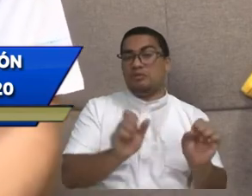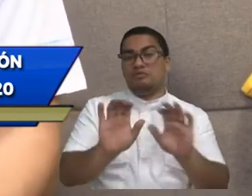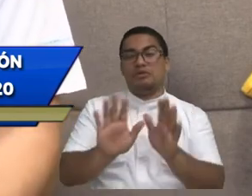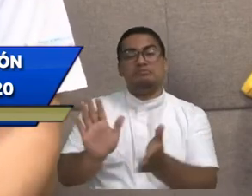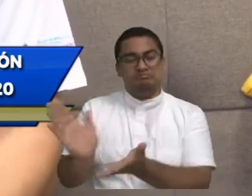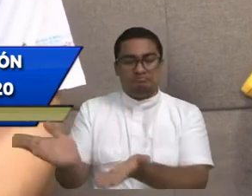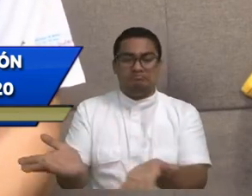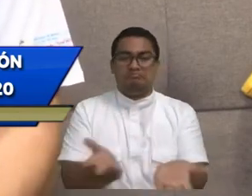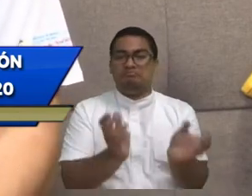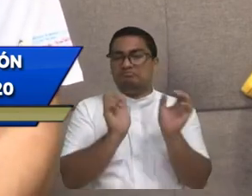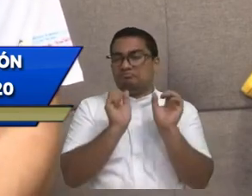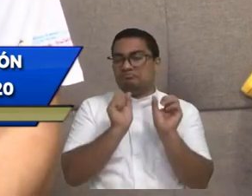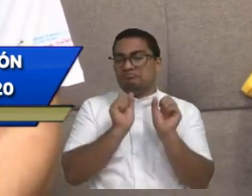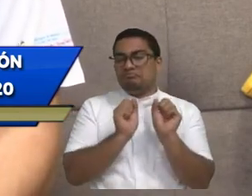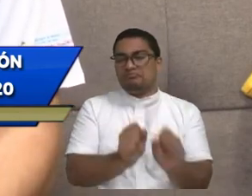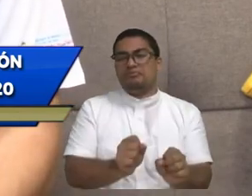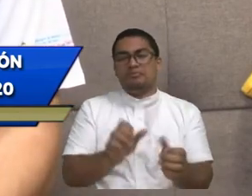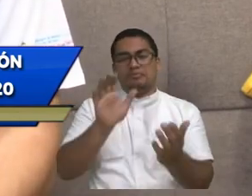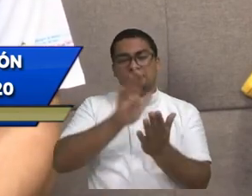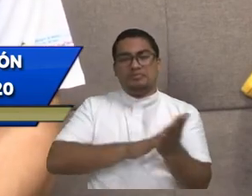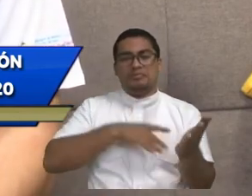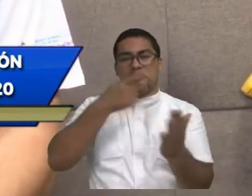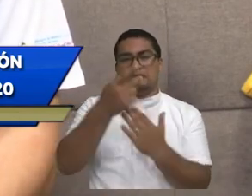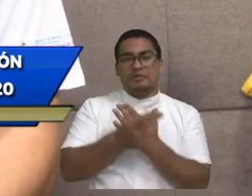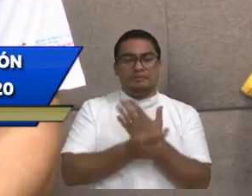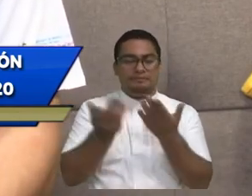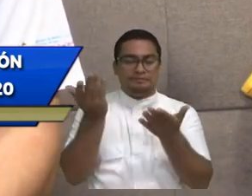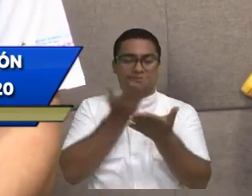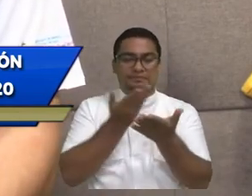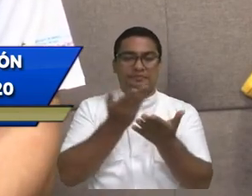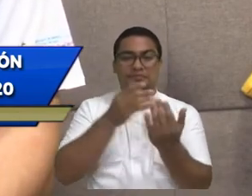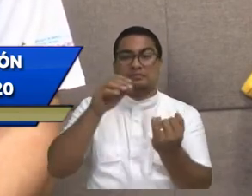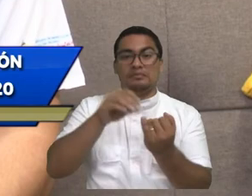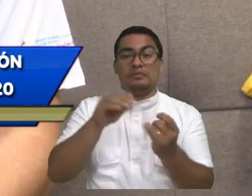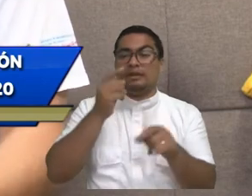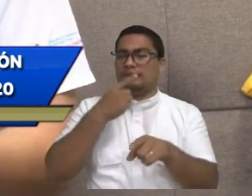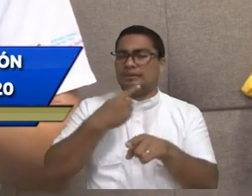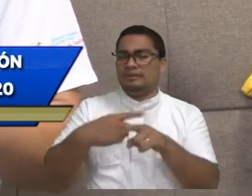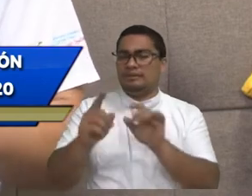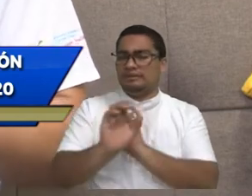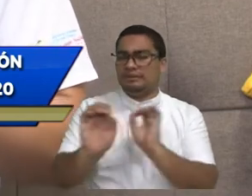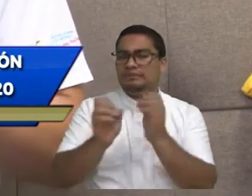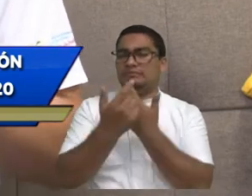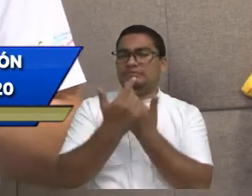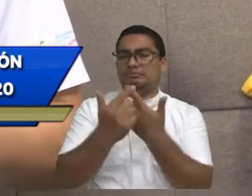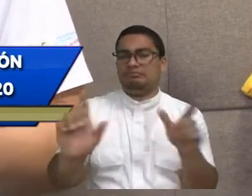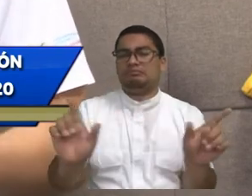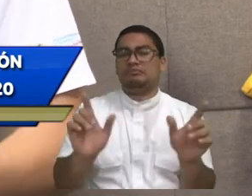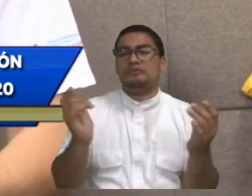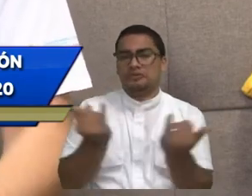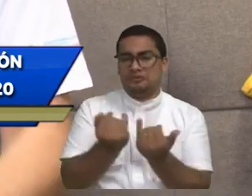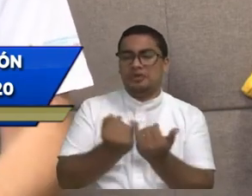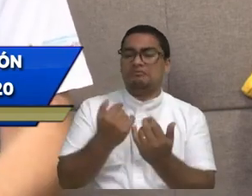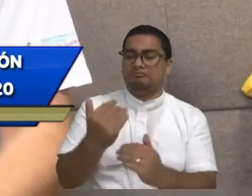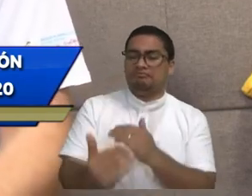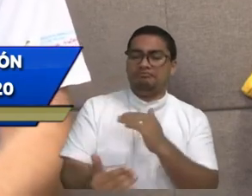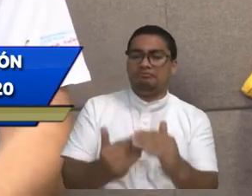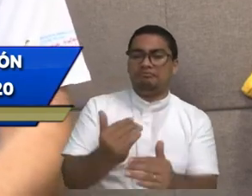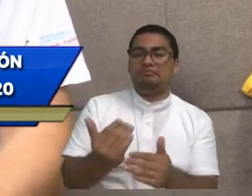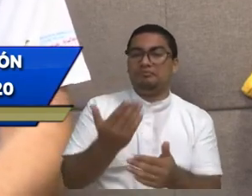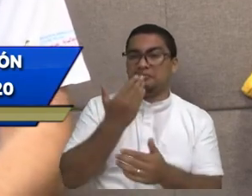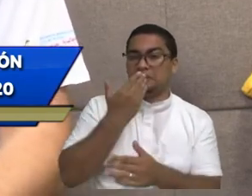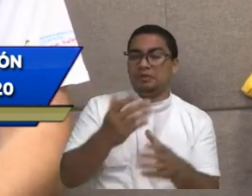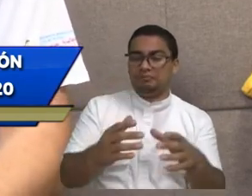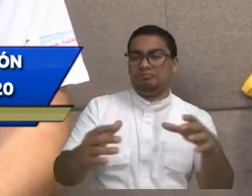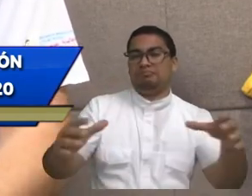acceder a un programa de estudio de manera gratuita y entonces estamos en ese proceso constante de crecimiento de